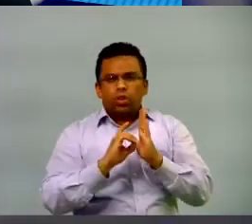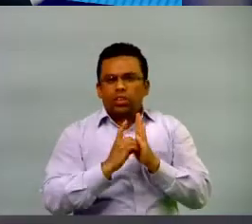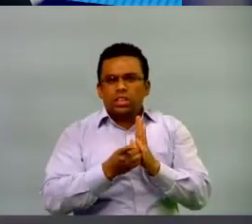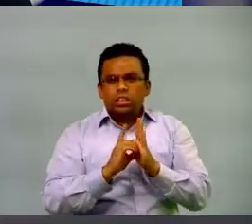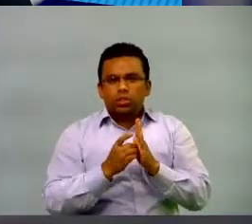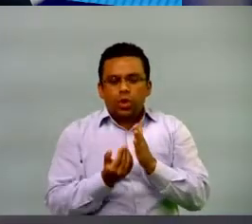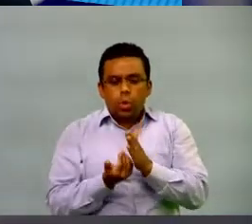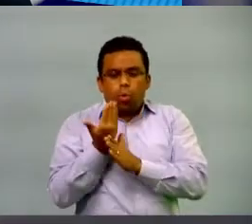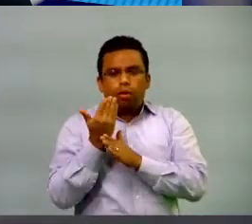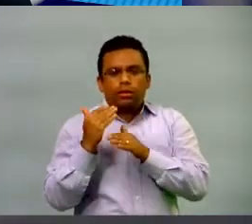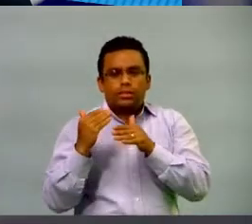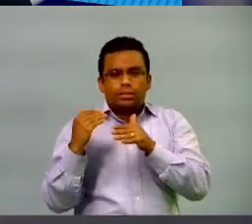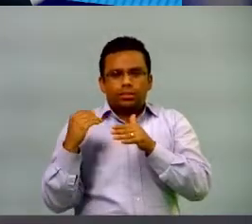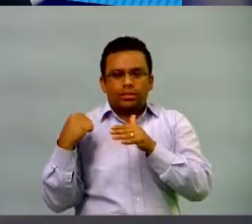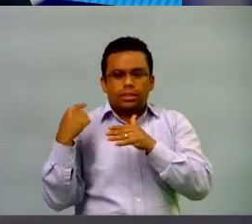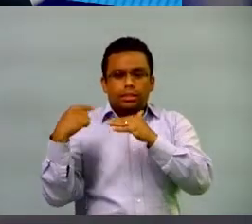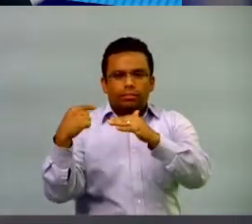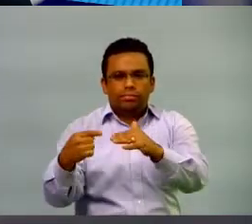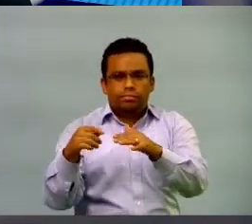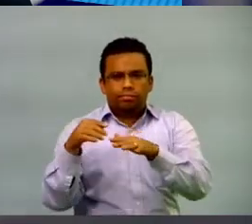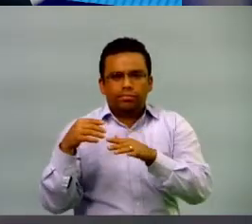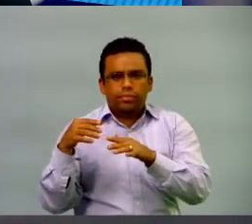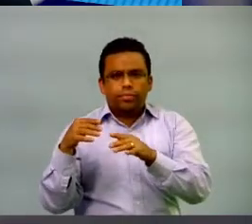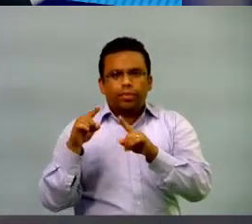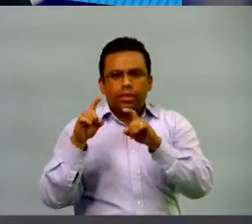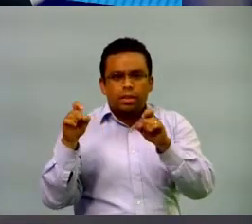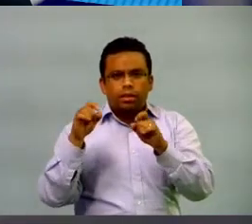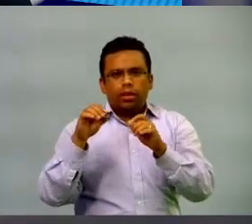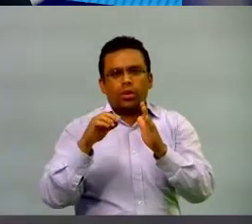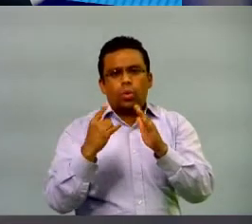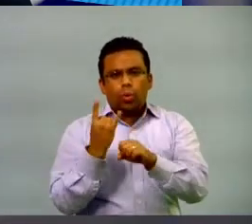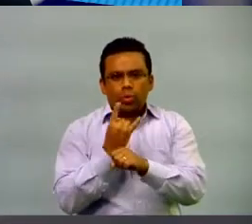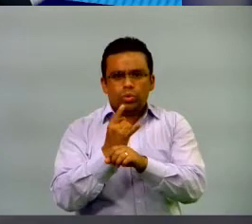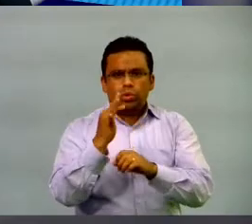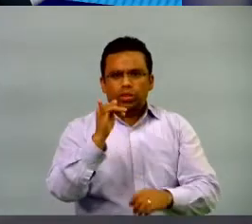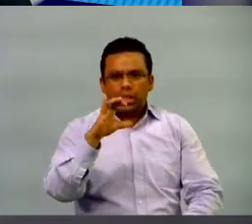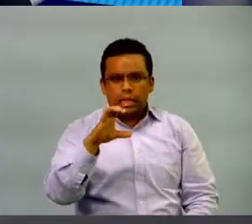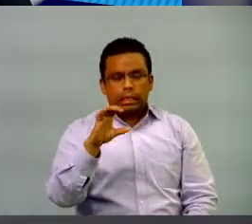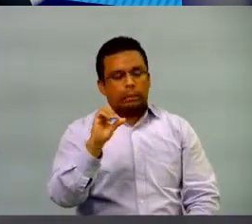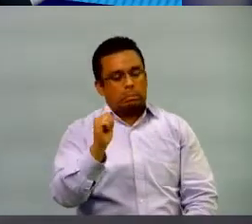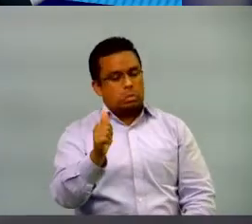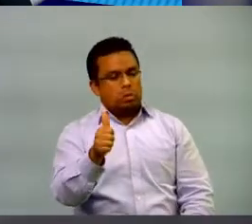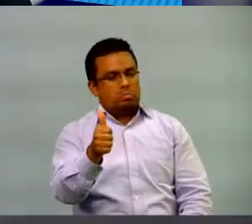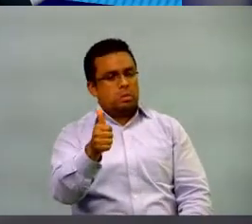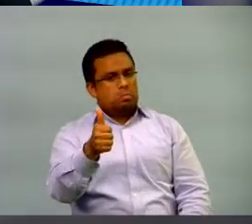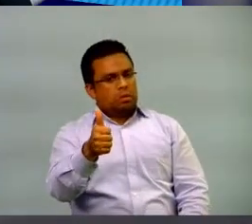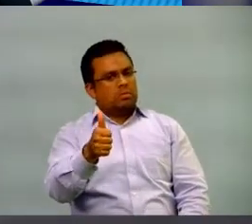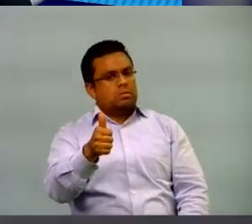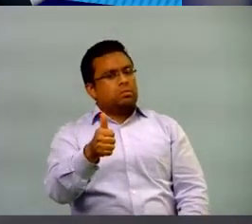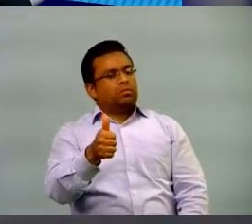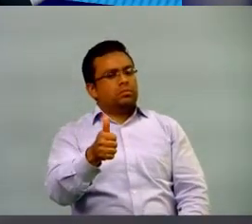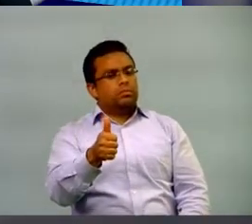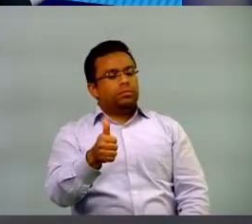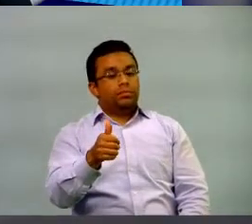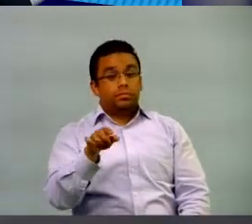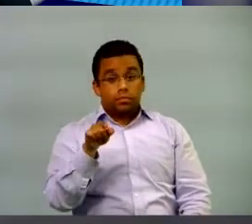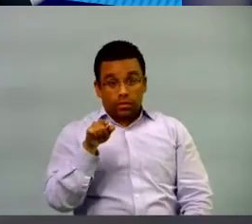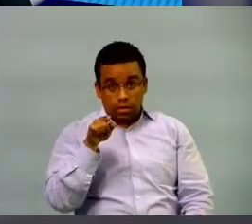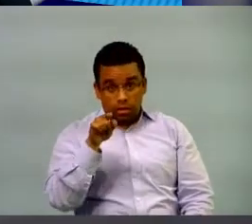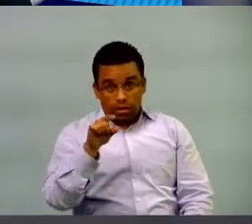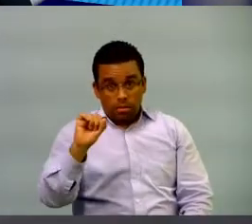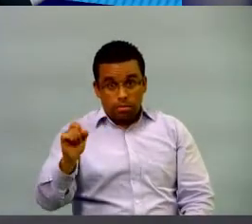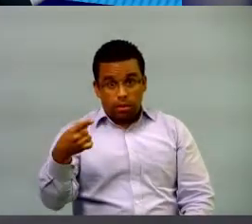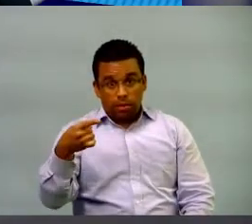de Nuevas Tendencias con el uso de las TIC, pero muy bien, muy bien. Esta es la primera que vamos